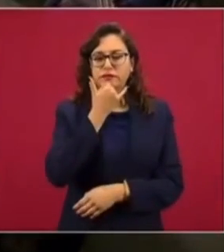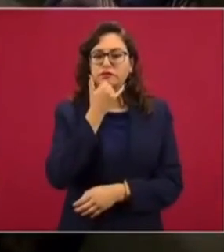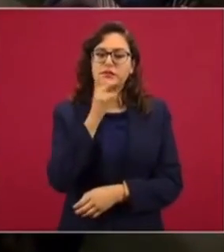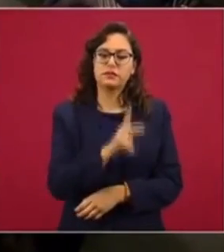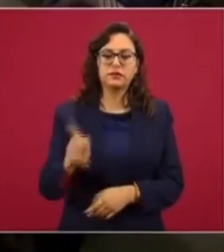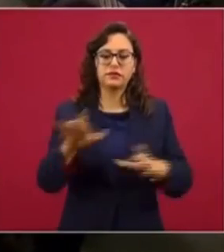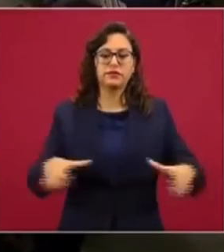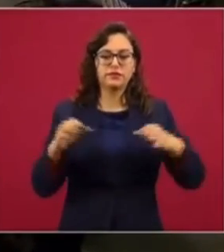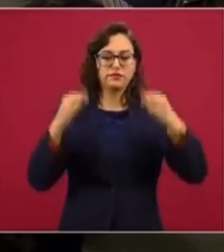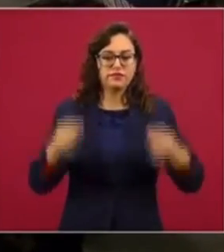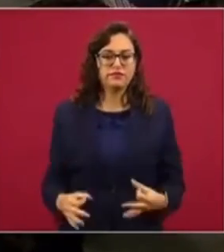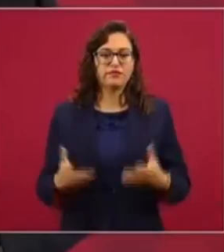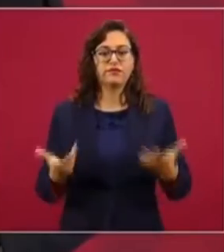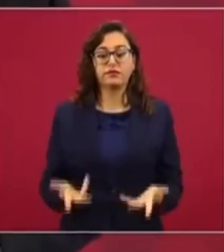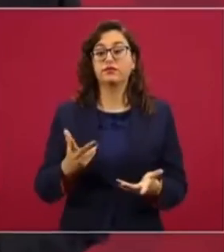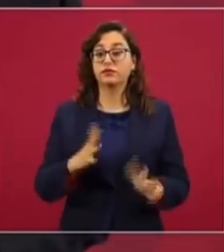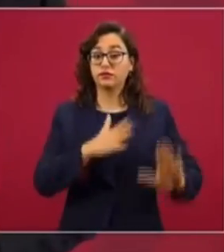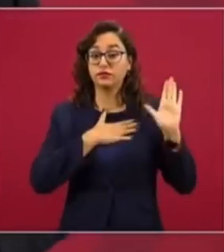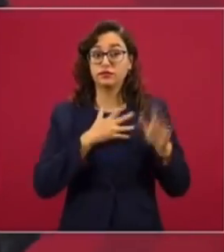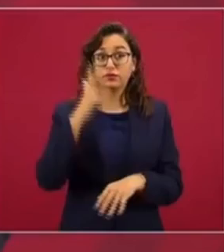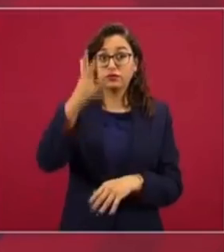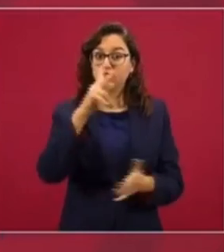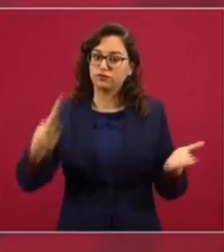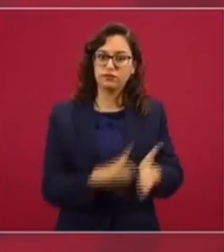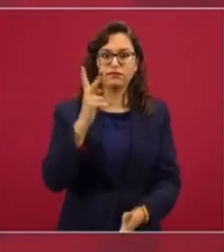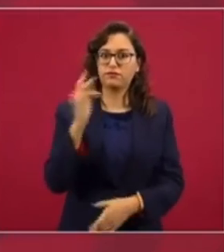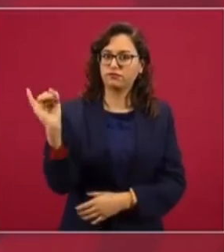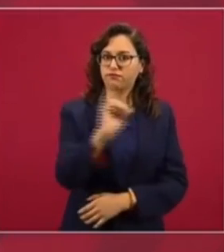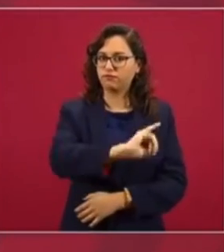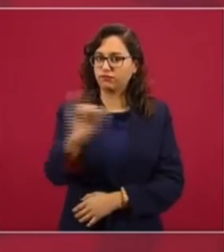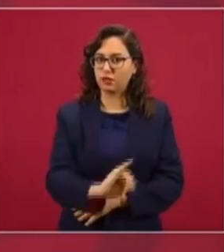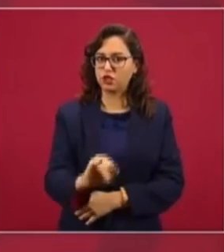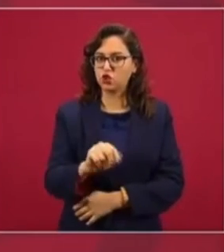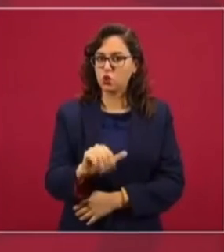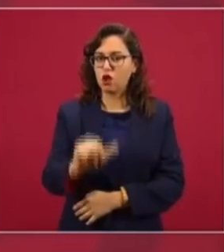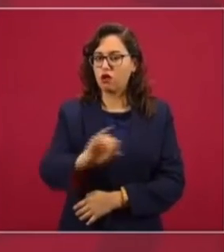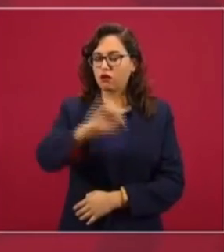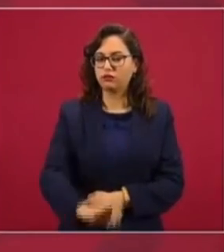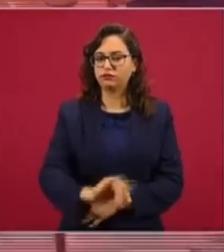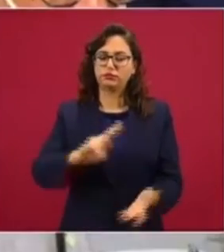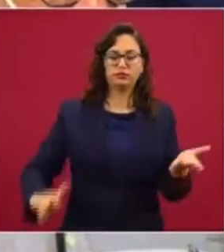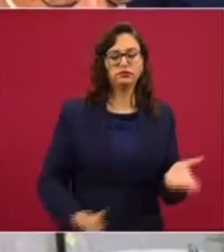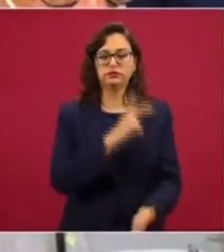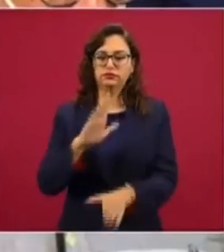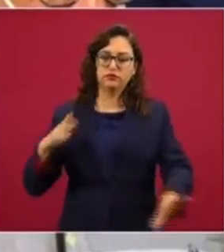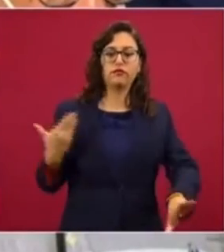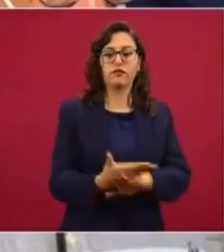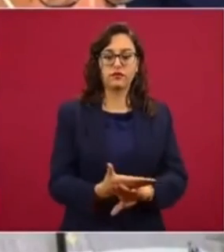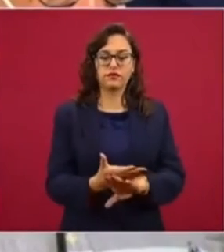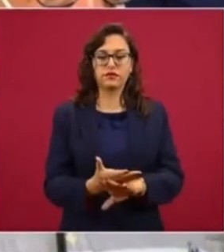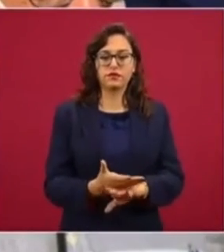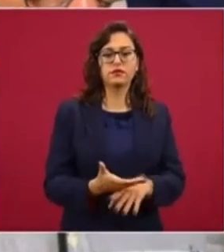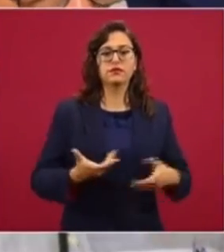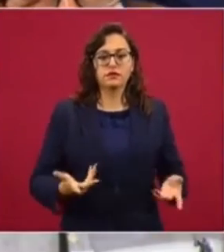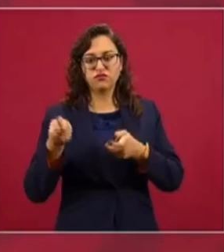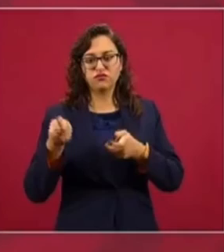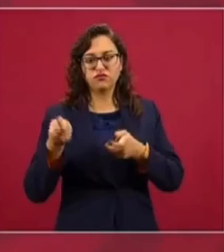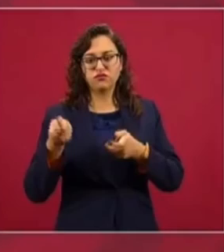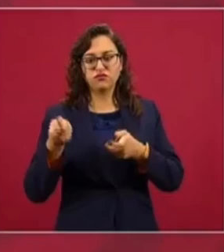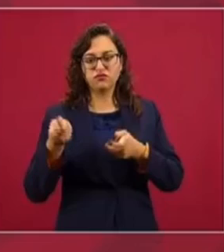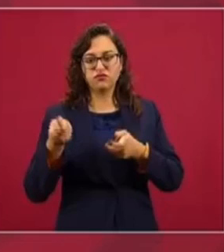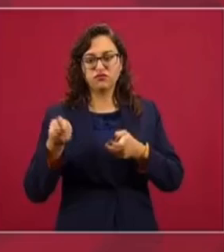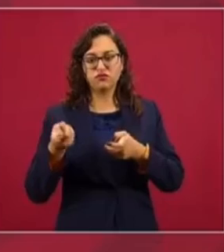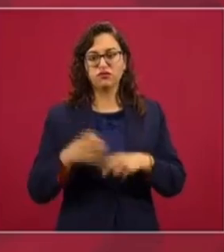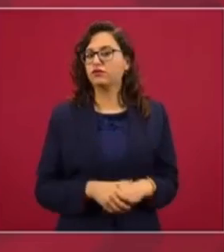los pueblos originarios y hacer el compromiso de la no repetición, que nunca jamás se vuelvan a cometer atrocidades para el saqueo,